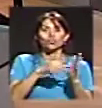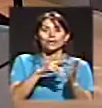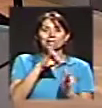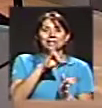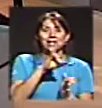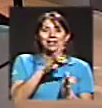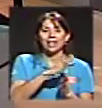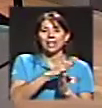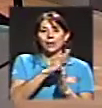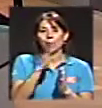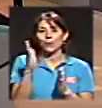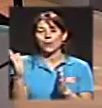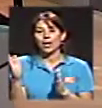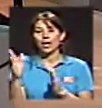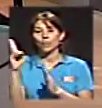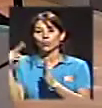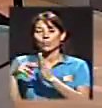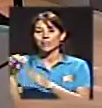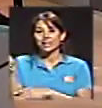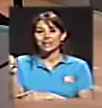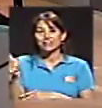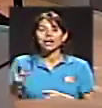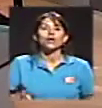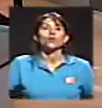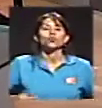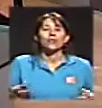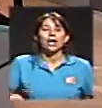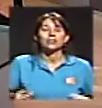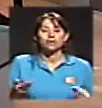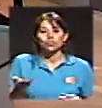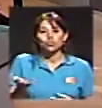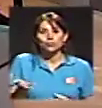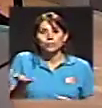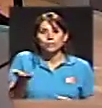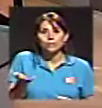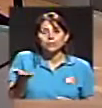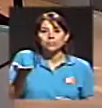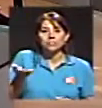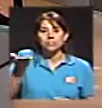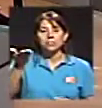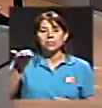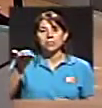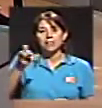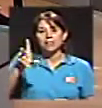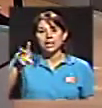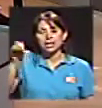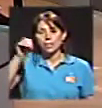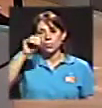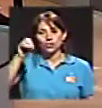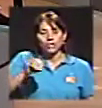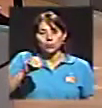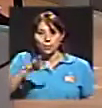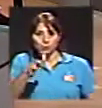2010, los gastos crecieron a un ritmo de más o menos 30% por